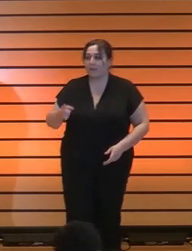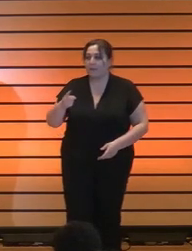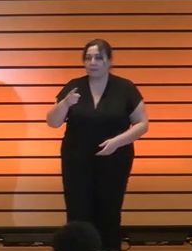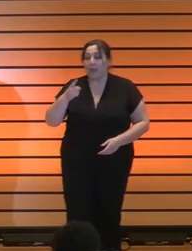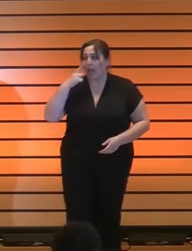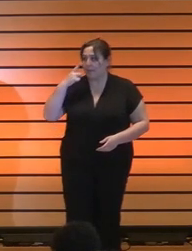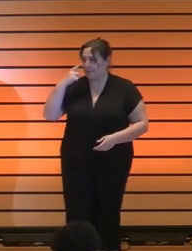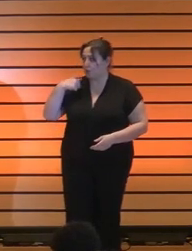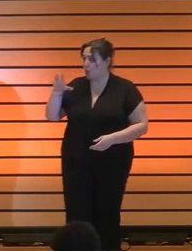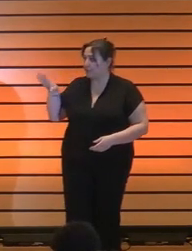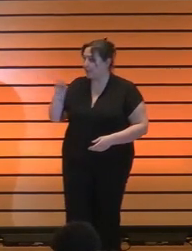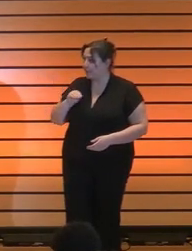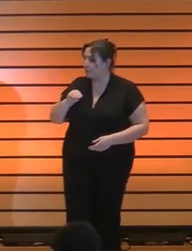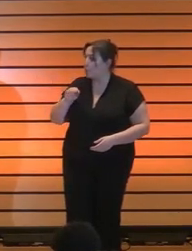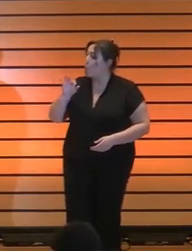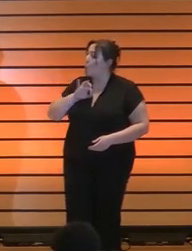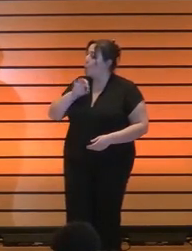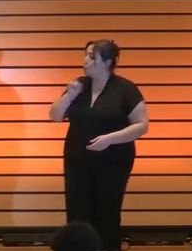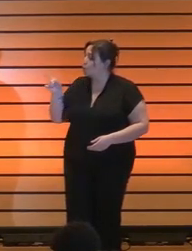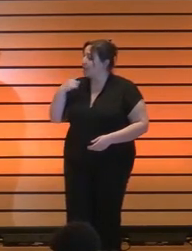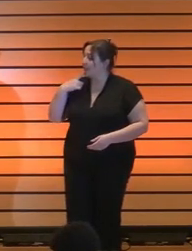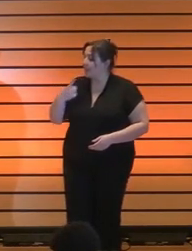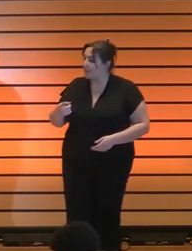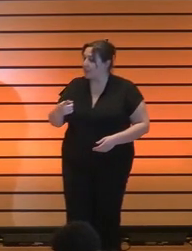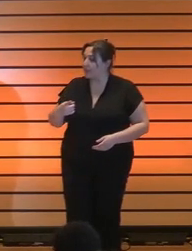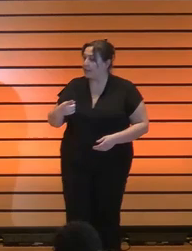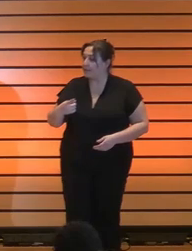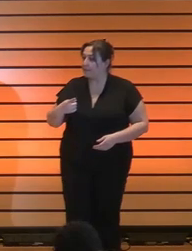entendido usted dice que